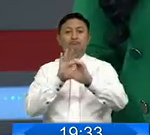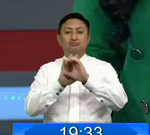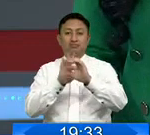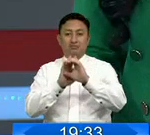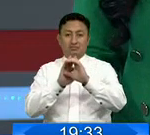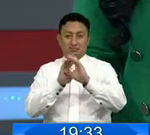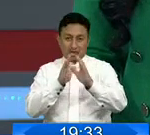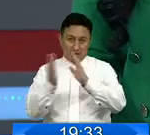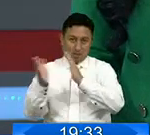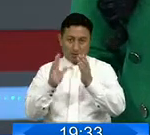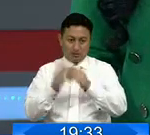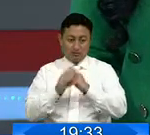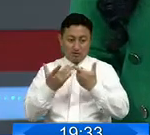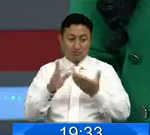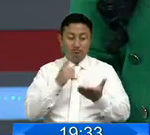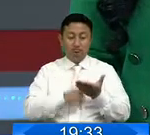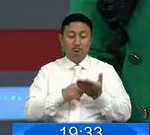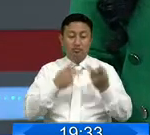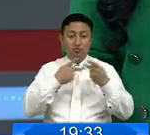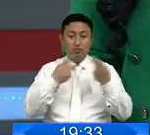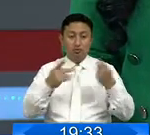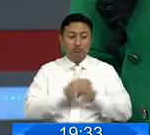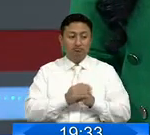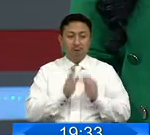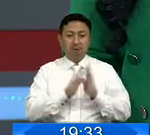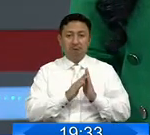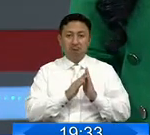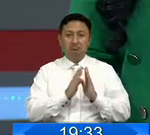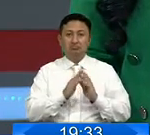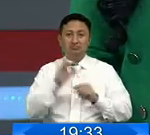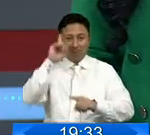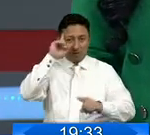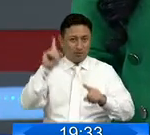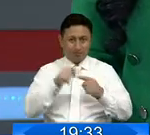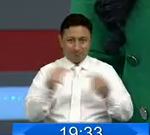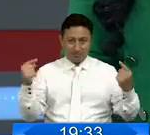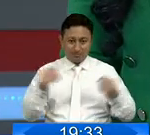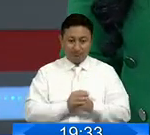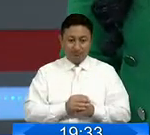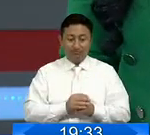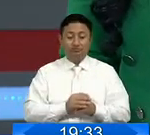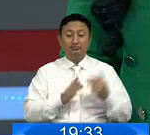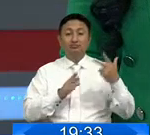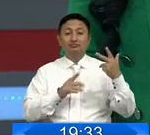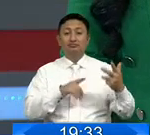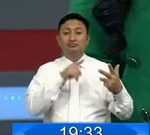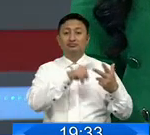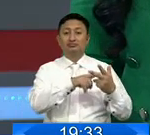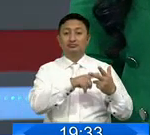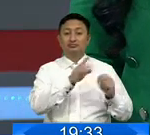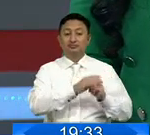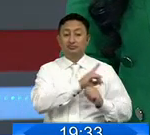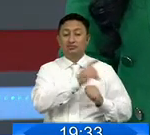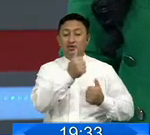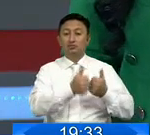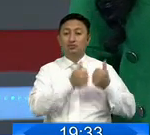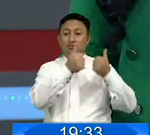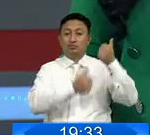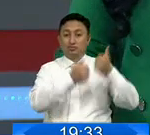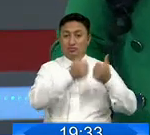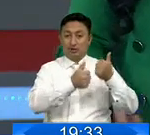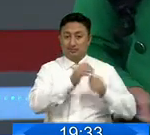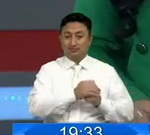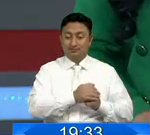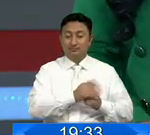Transitorio concluyó las audiencias públicas de impugnación en contra de 3 de los 14 aspirantes al Consejo Nacional Electoral